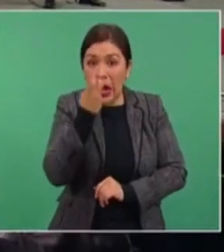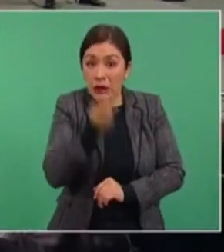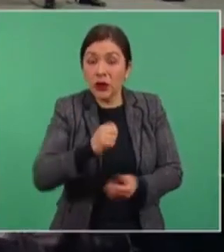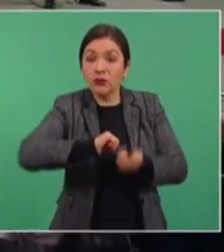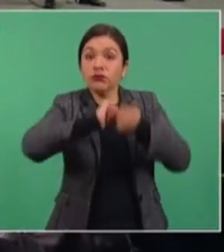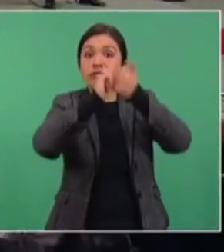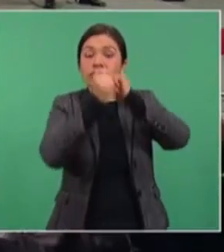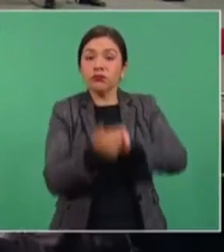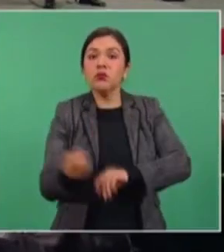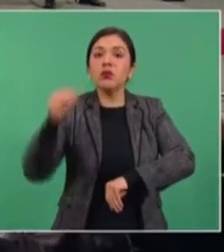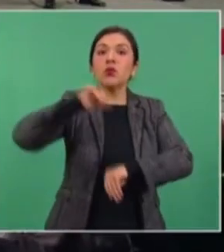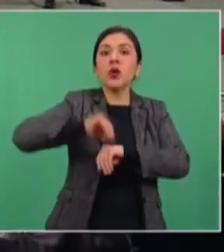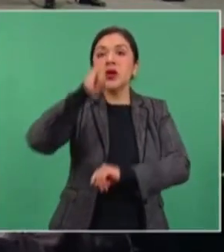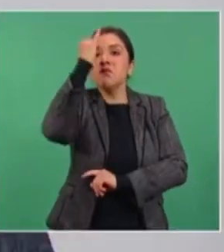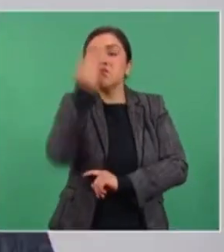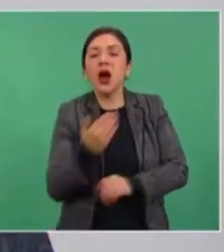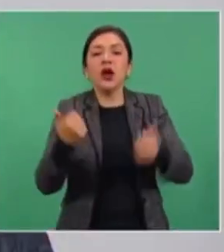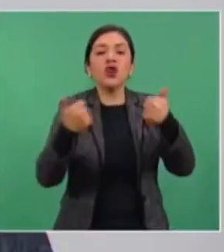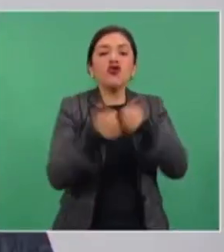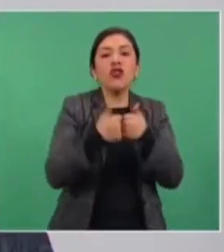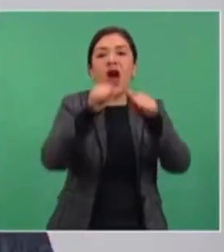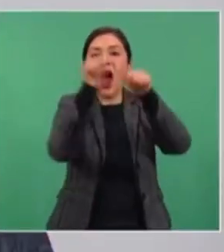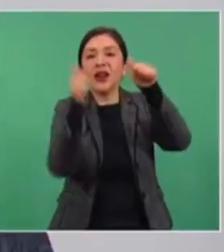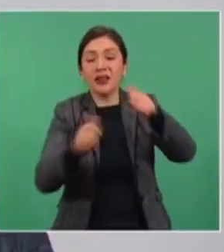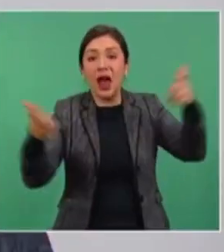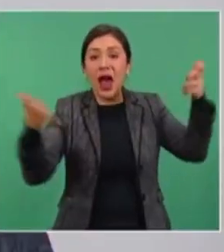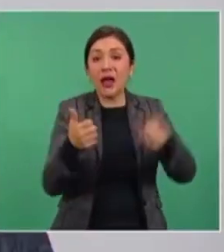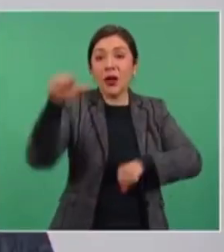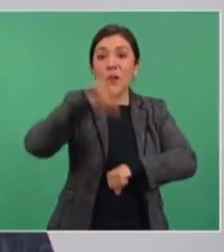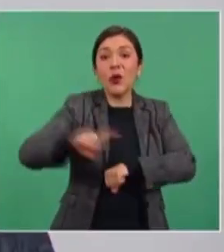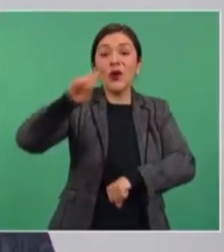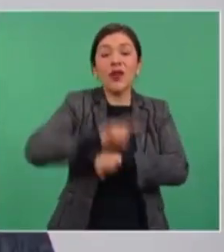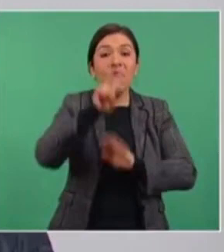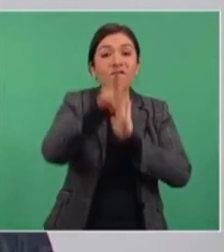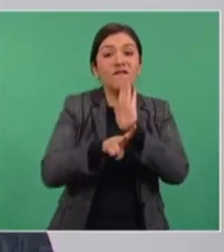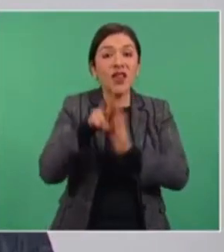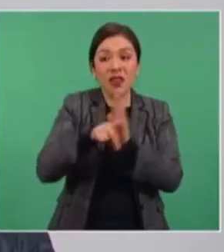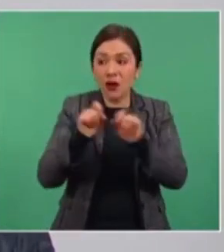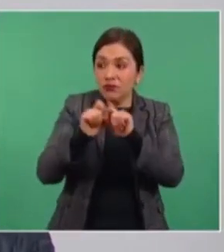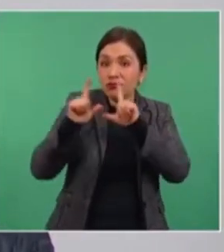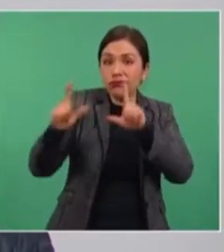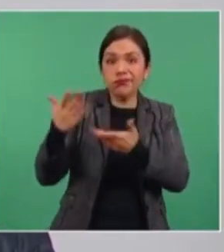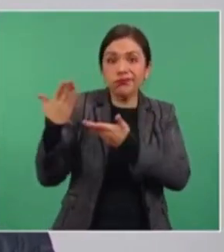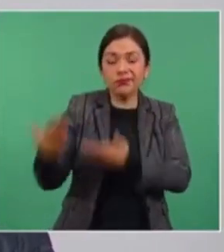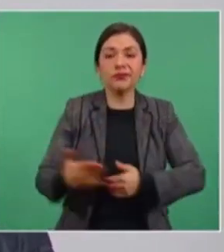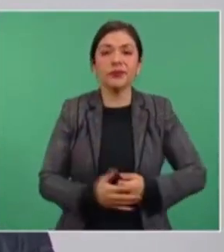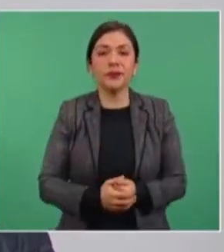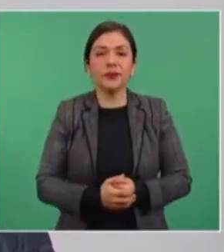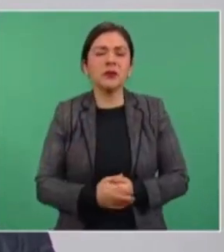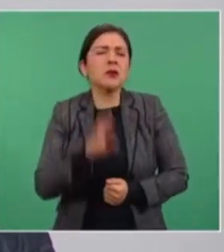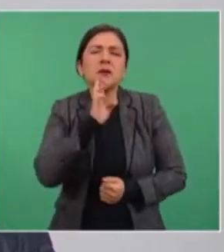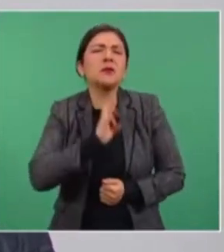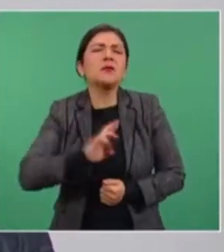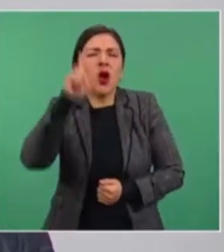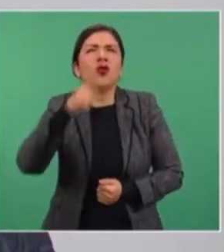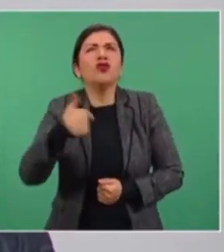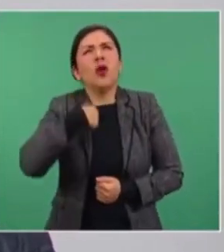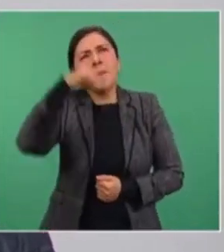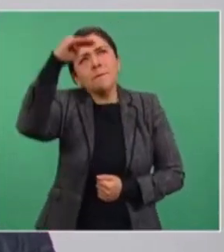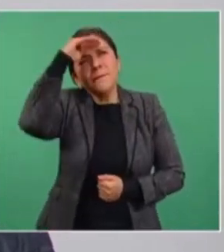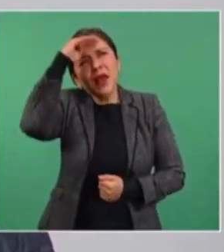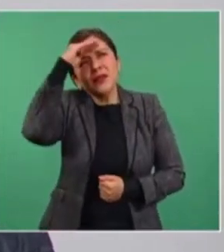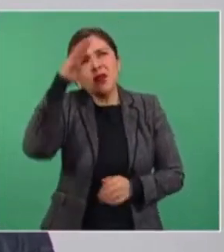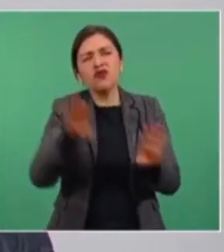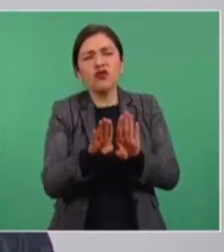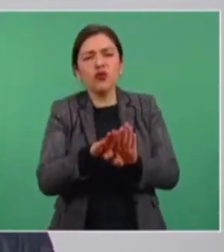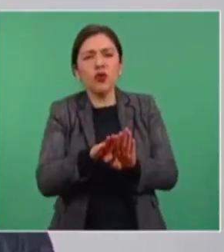en imágenes los artistas que han hecho el video que nos acompaña. Quiero mejor hacer algunas reflexiones sobre el